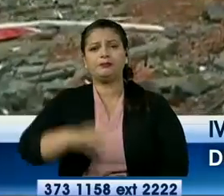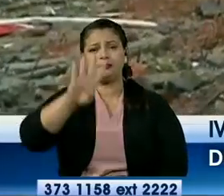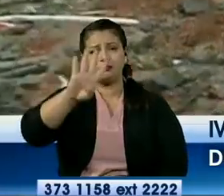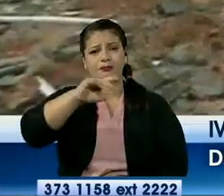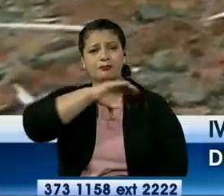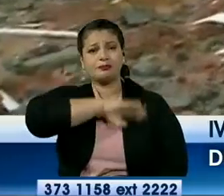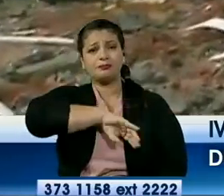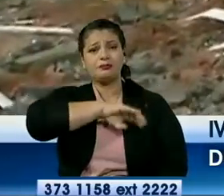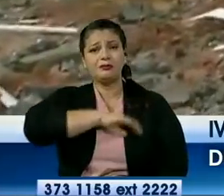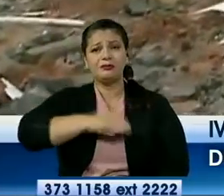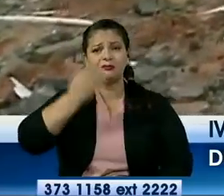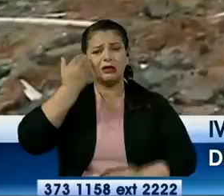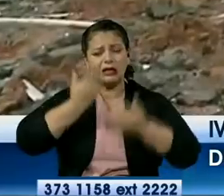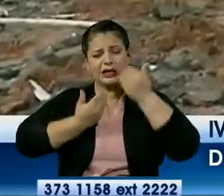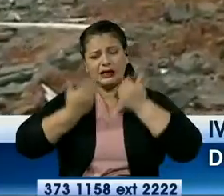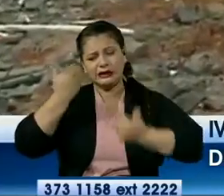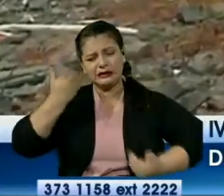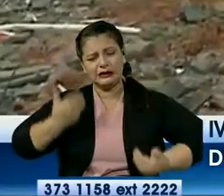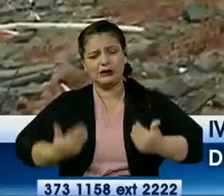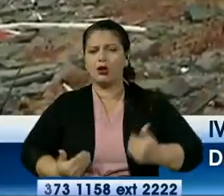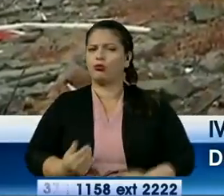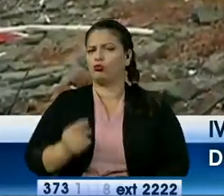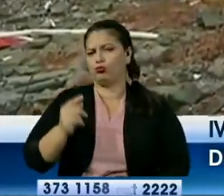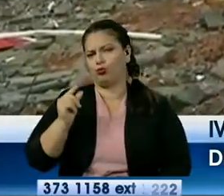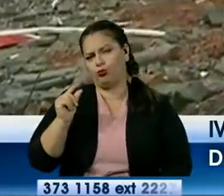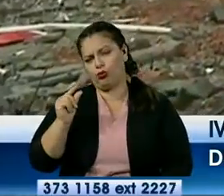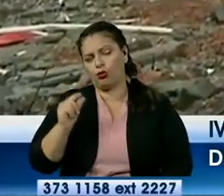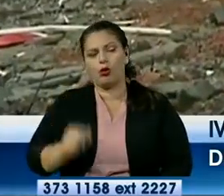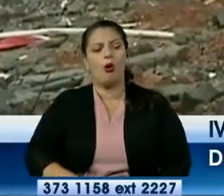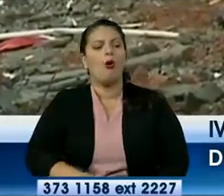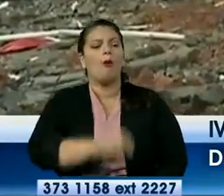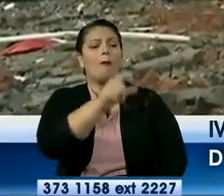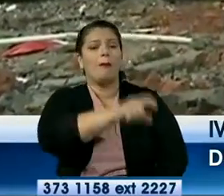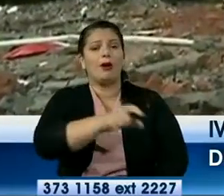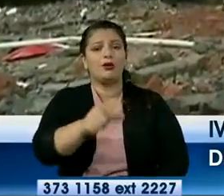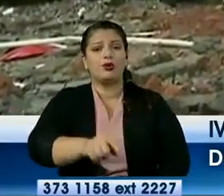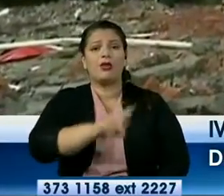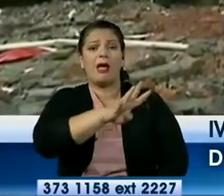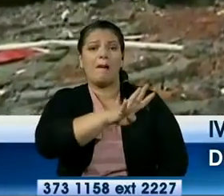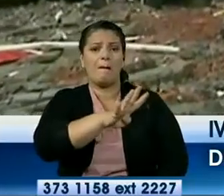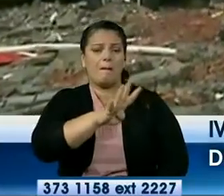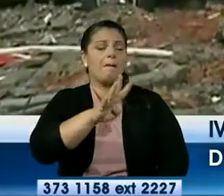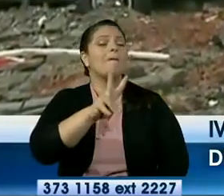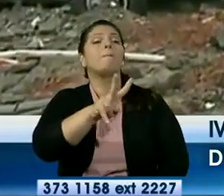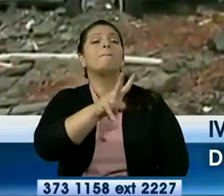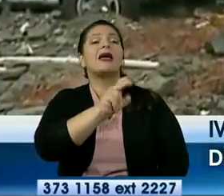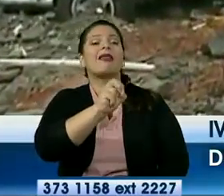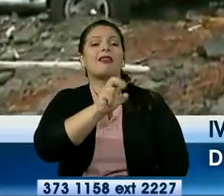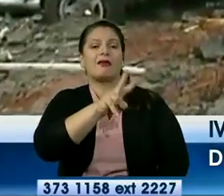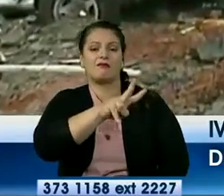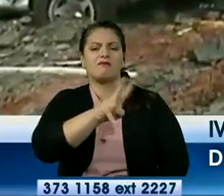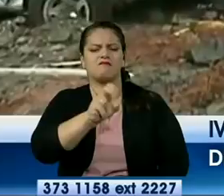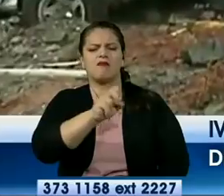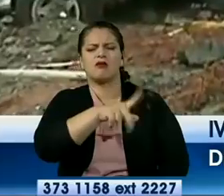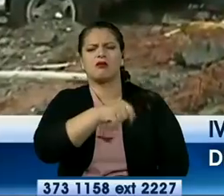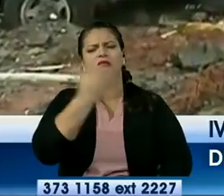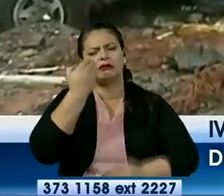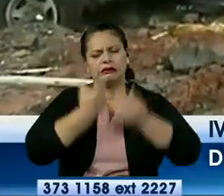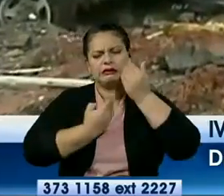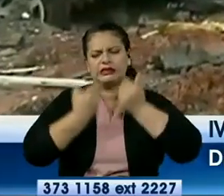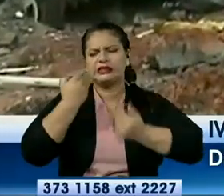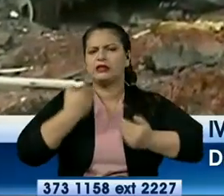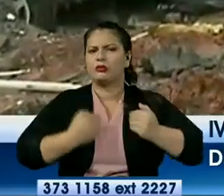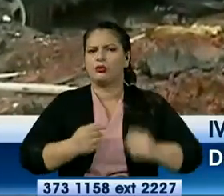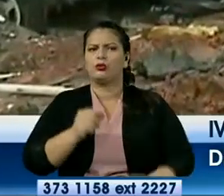20 civiles que también resultaron con heridas. El día de ayer, cerca del mediodía, las autoridades realizaron un